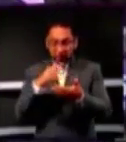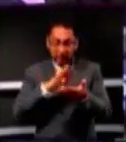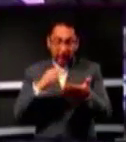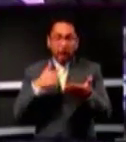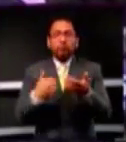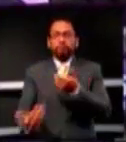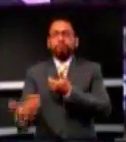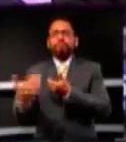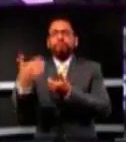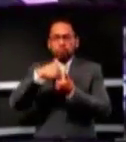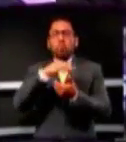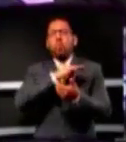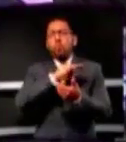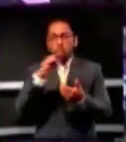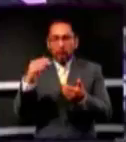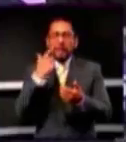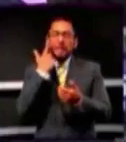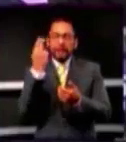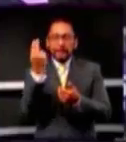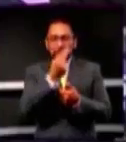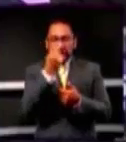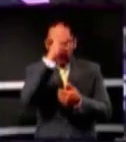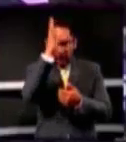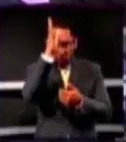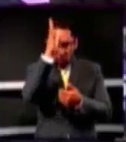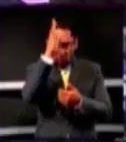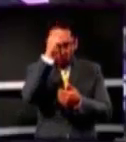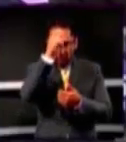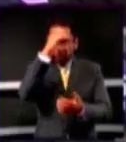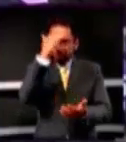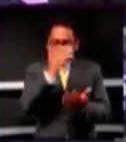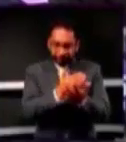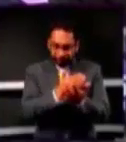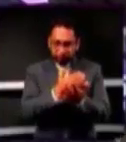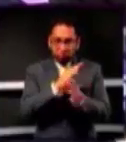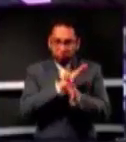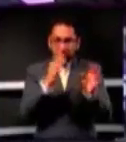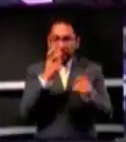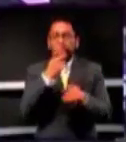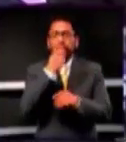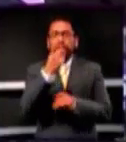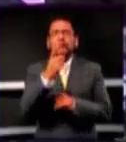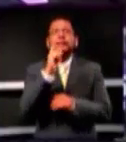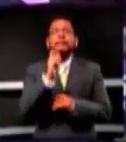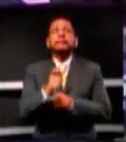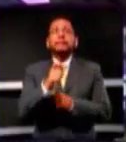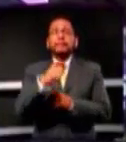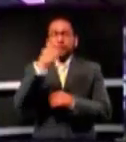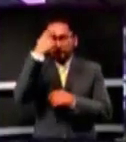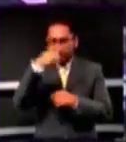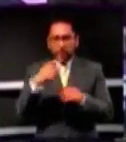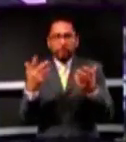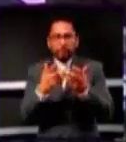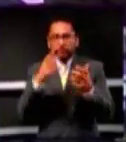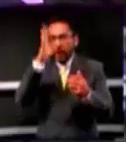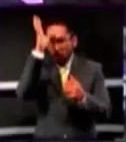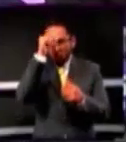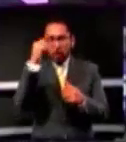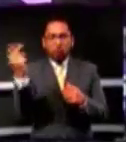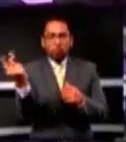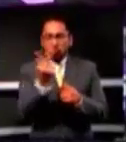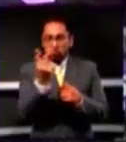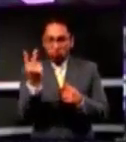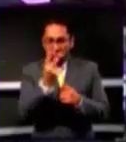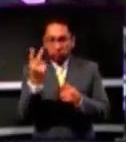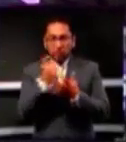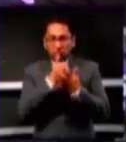nosotros solicitándonos un acuerdo conclusivo. Uh-huh. El acuerdo conclusivo, como tú lo dijiste, es tratar de poner de acuerdo a las partes, uh-huh, en